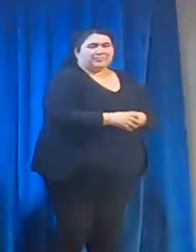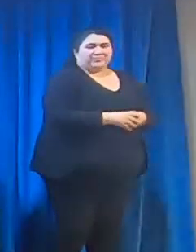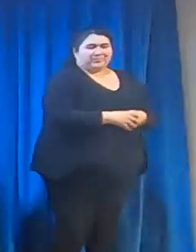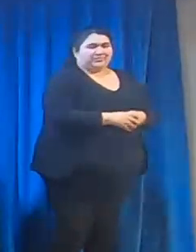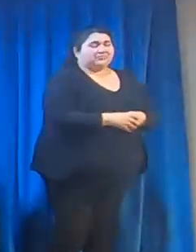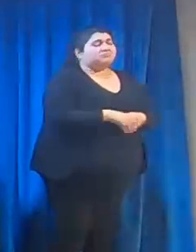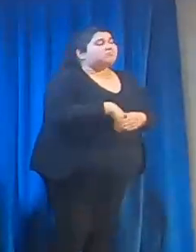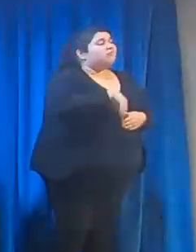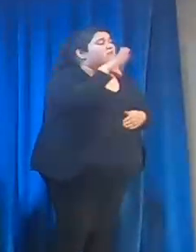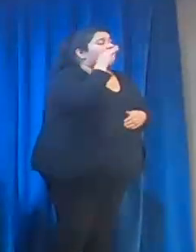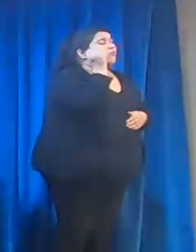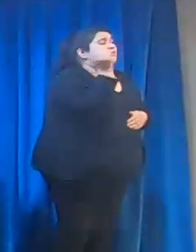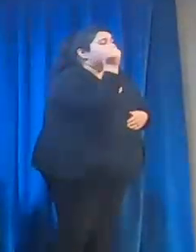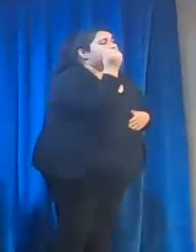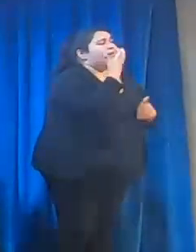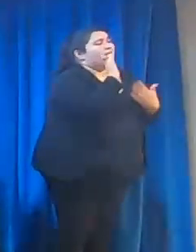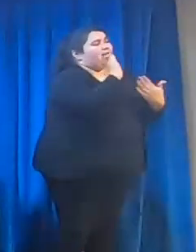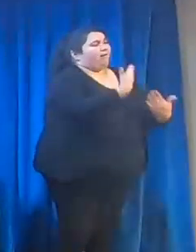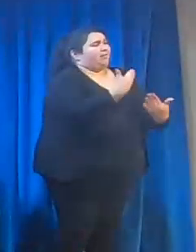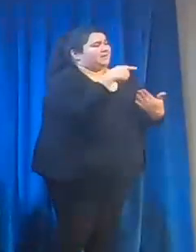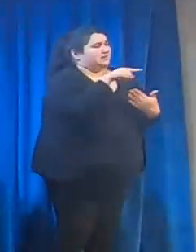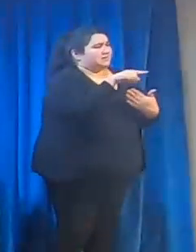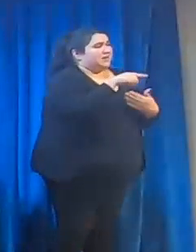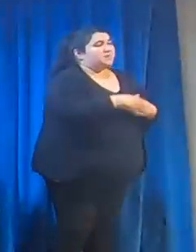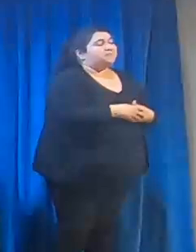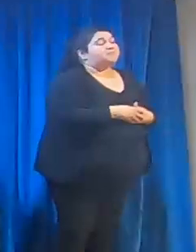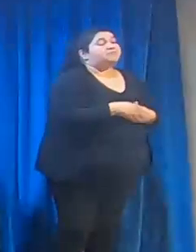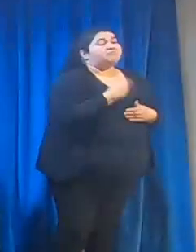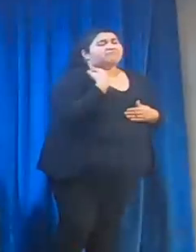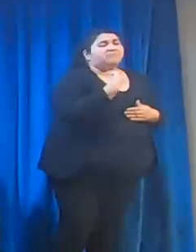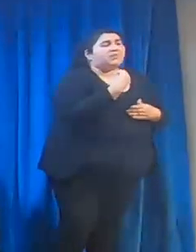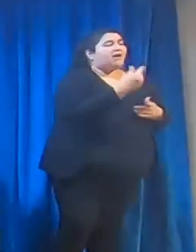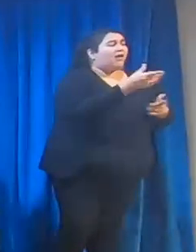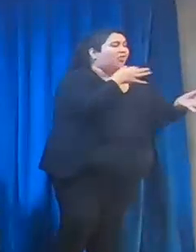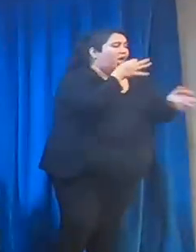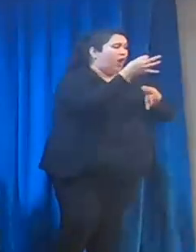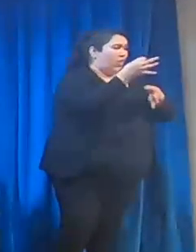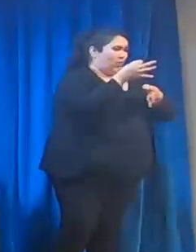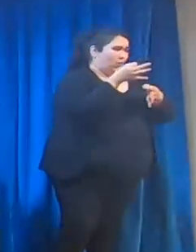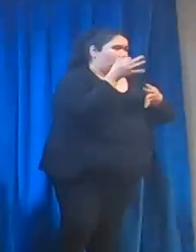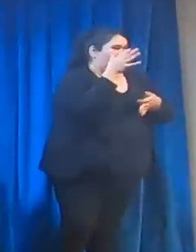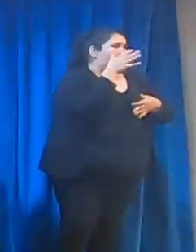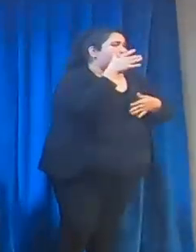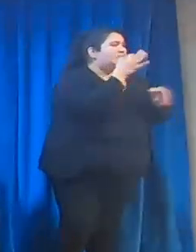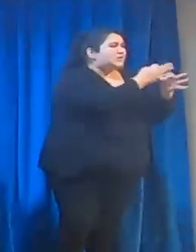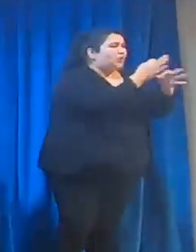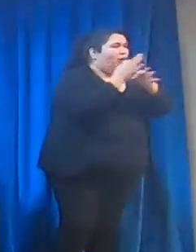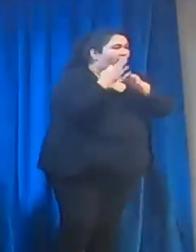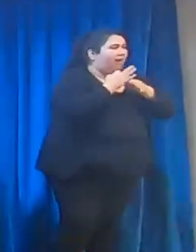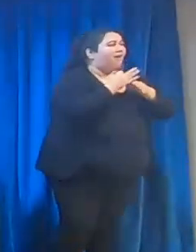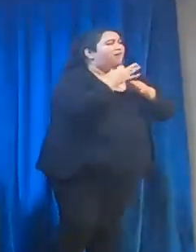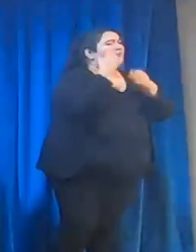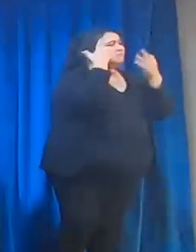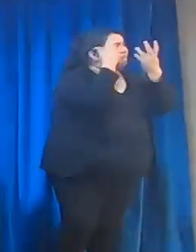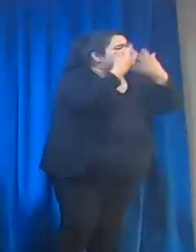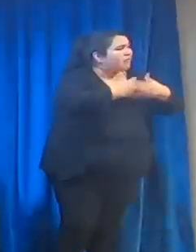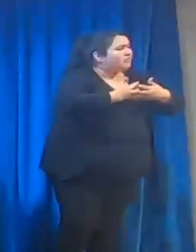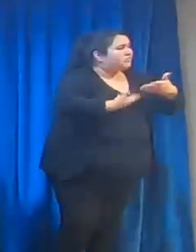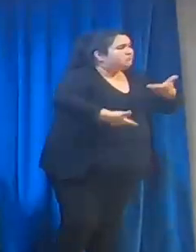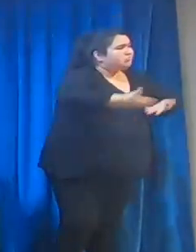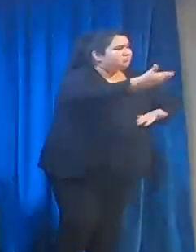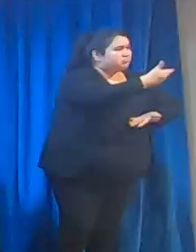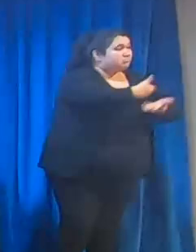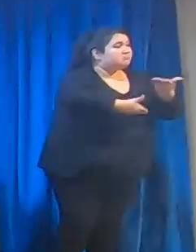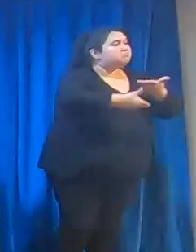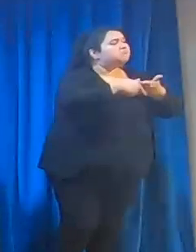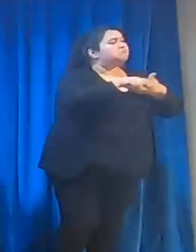Y fundamentalmente agradecer la oportunidad de entrar en diálogo con colegas del sistema educativo y compartir algunas reflexiones sobre un